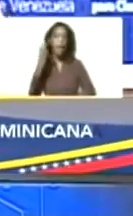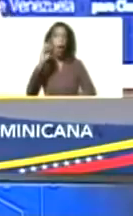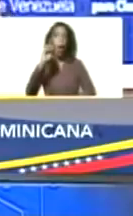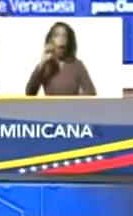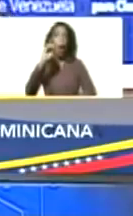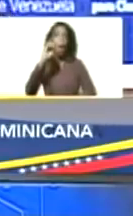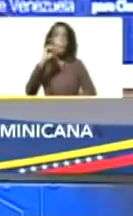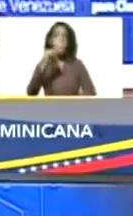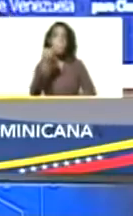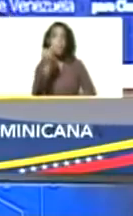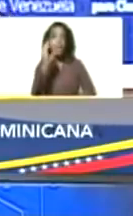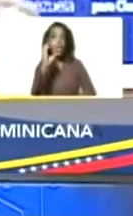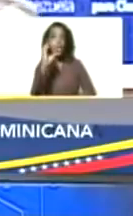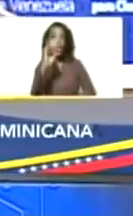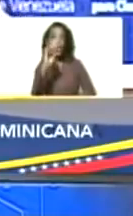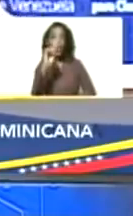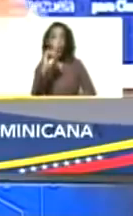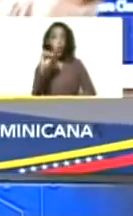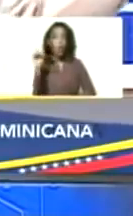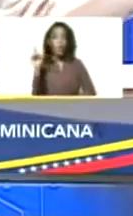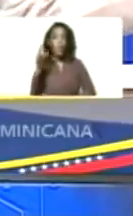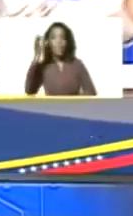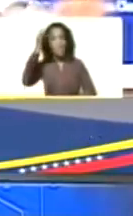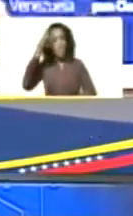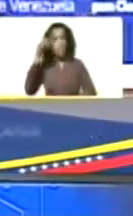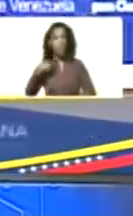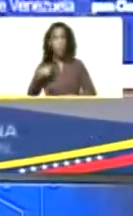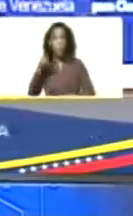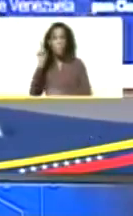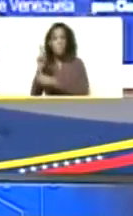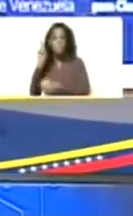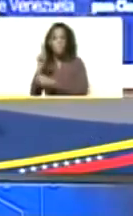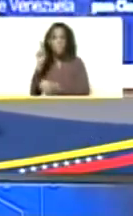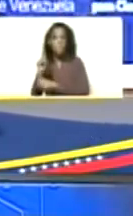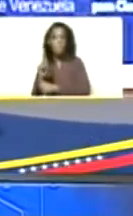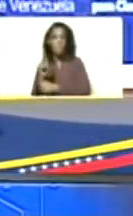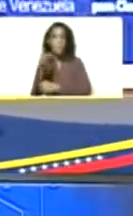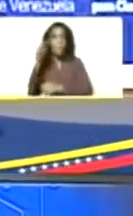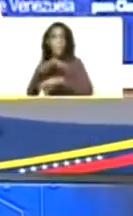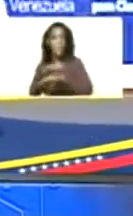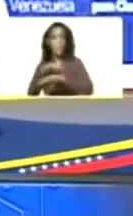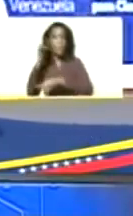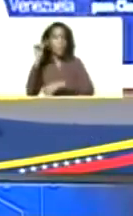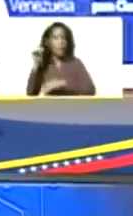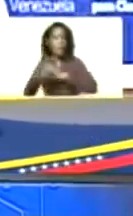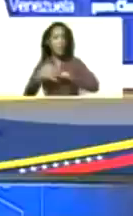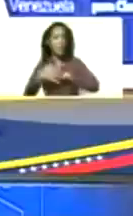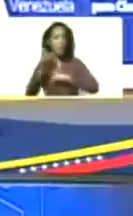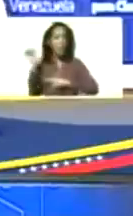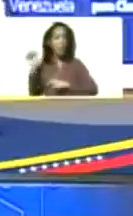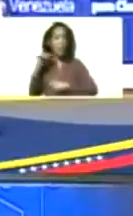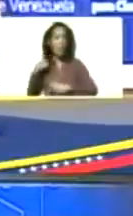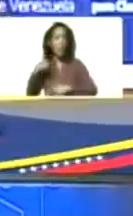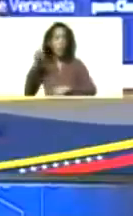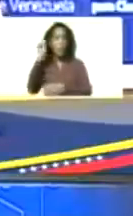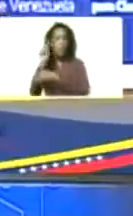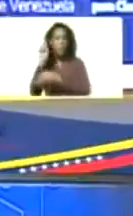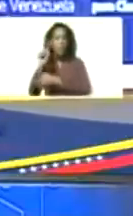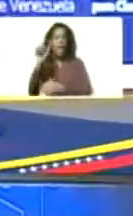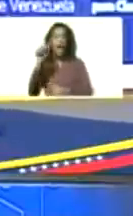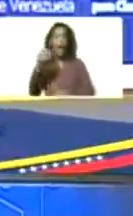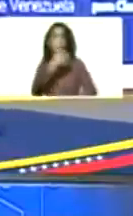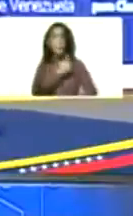informe. Fastidio todos los días a la ministra Gabriela. todos los días fastidio a la presidenta de la